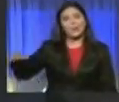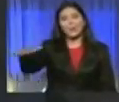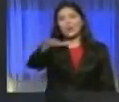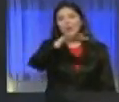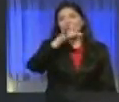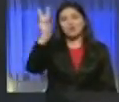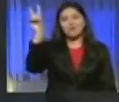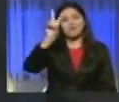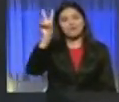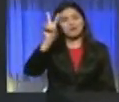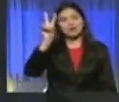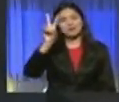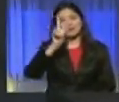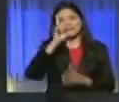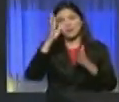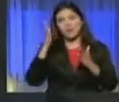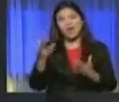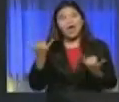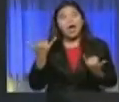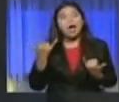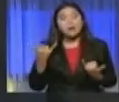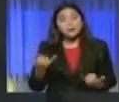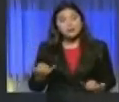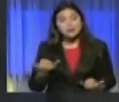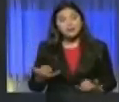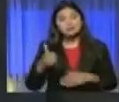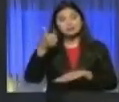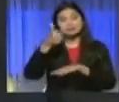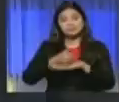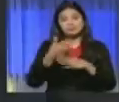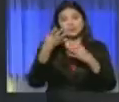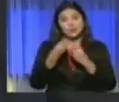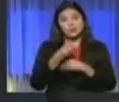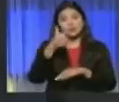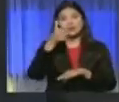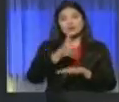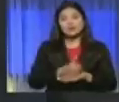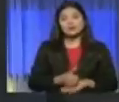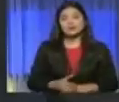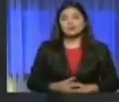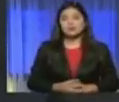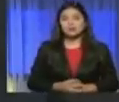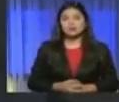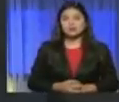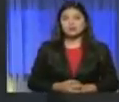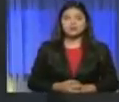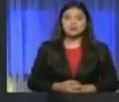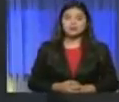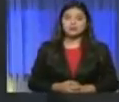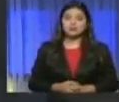venezolano, que ahora bajo la dirección del presidente Nicolás